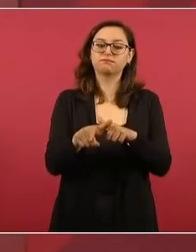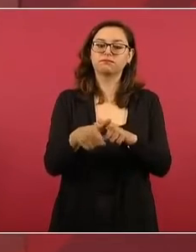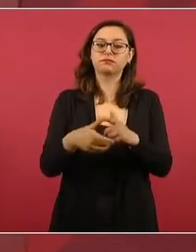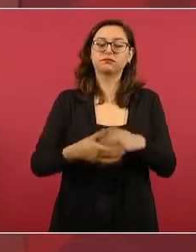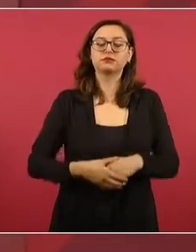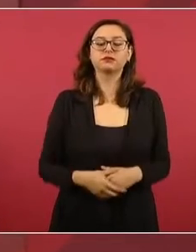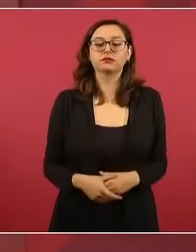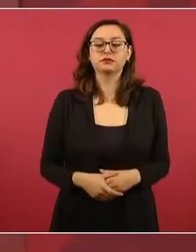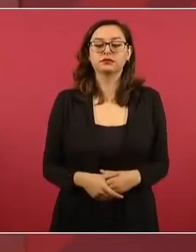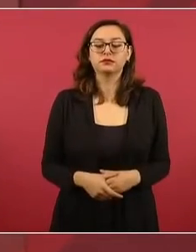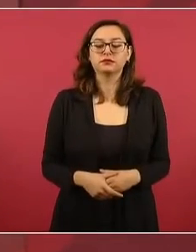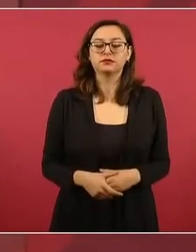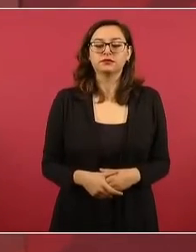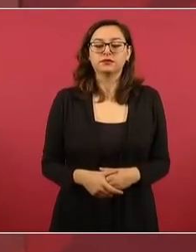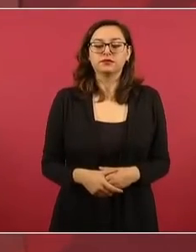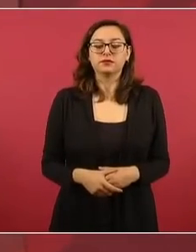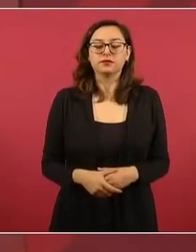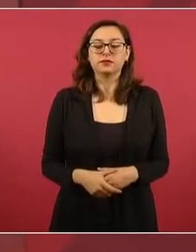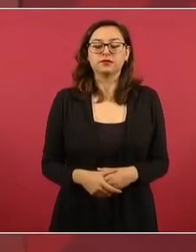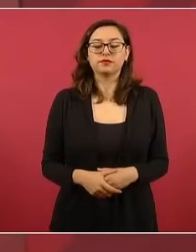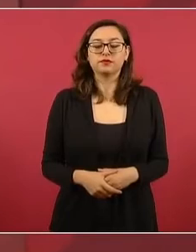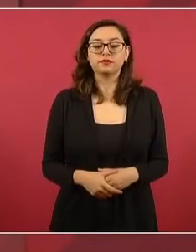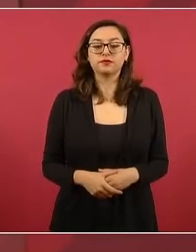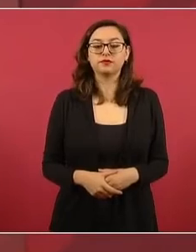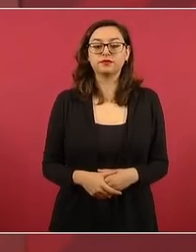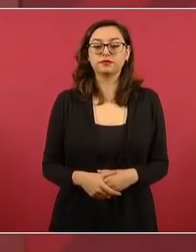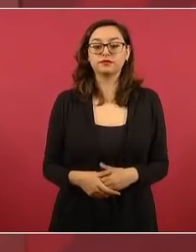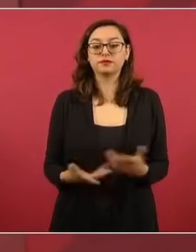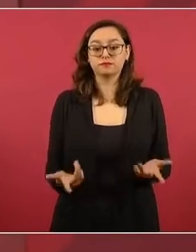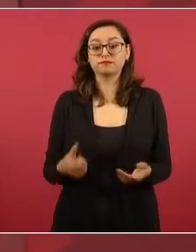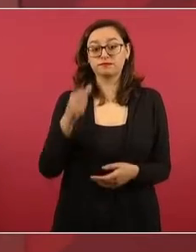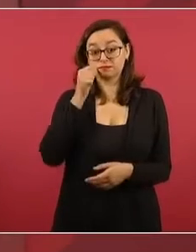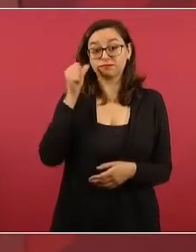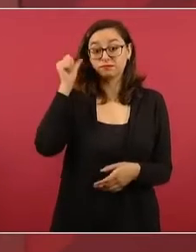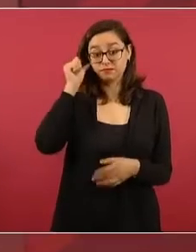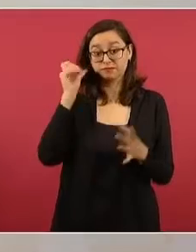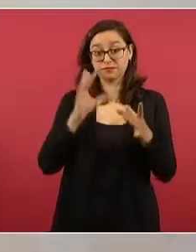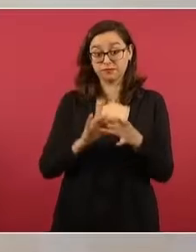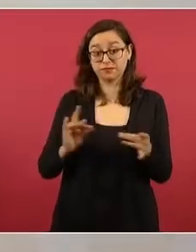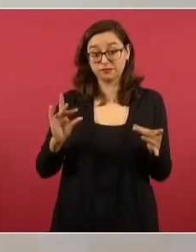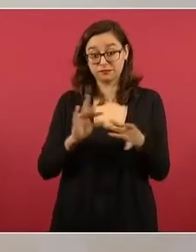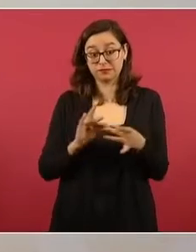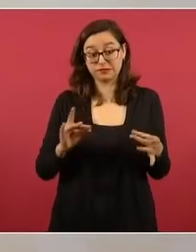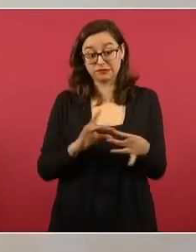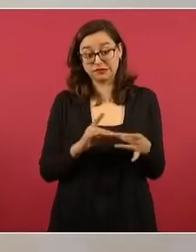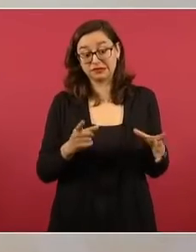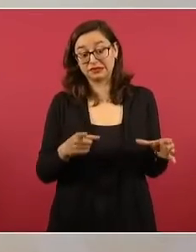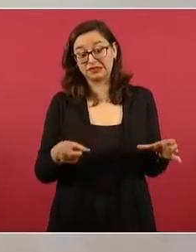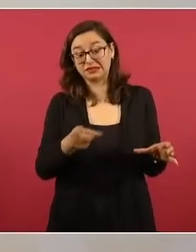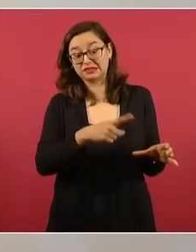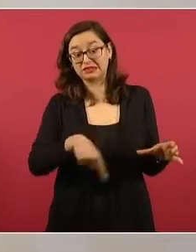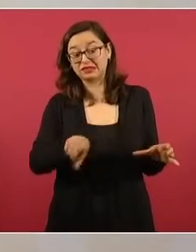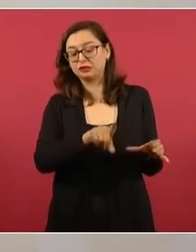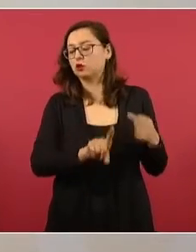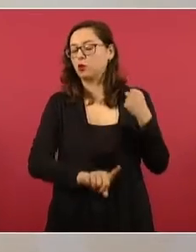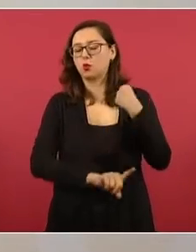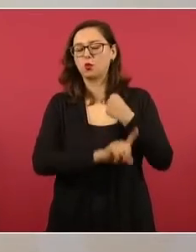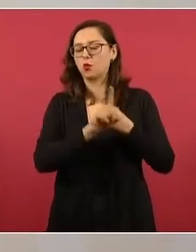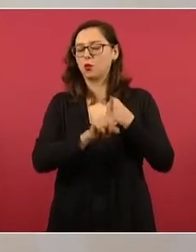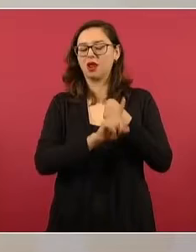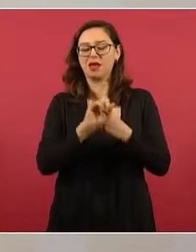Ayer hablé también que uno de sus problemas es que se arraigó